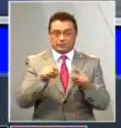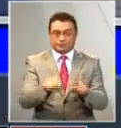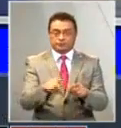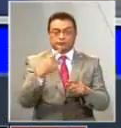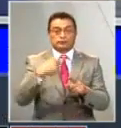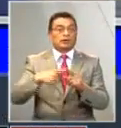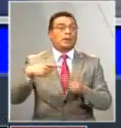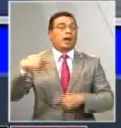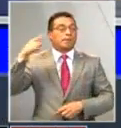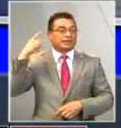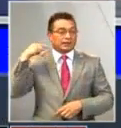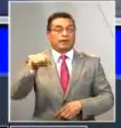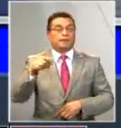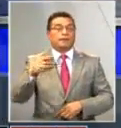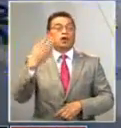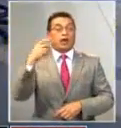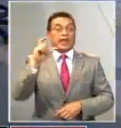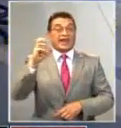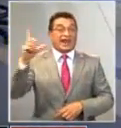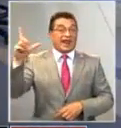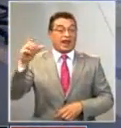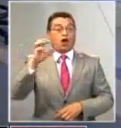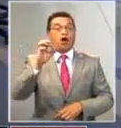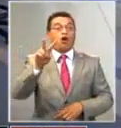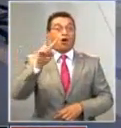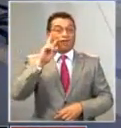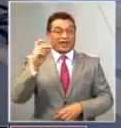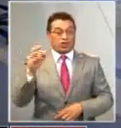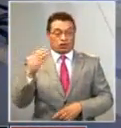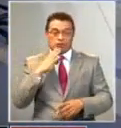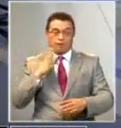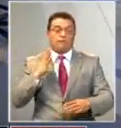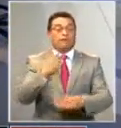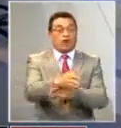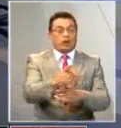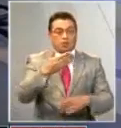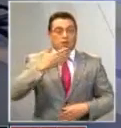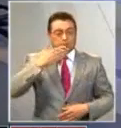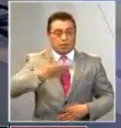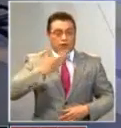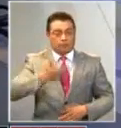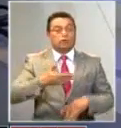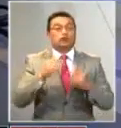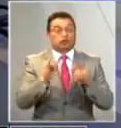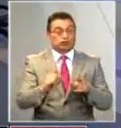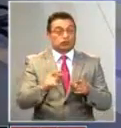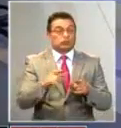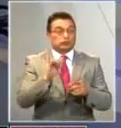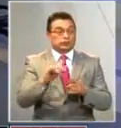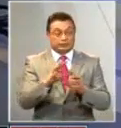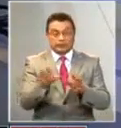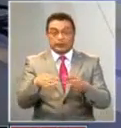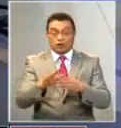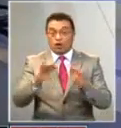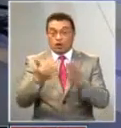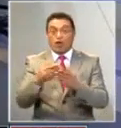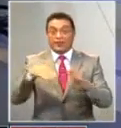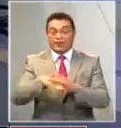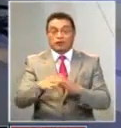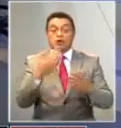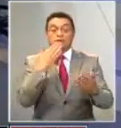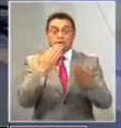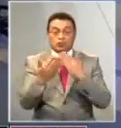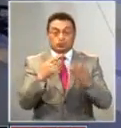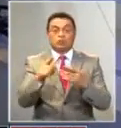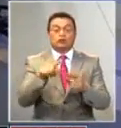fue el general Humberto Oviedo precisamente a dar su testimonio y está dentro de la discusión si se va